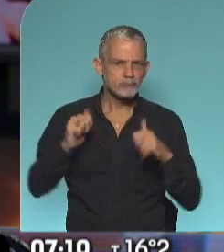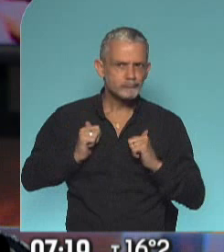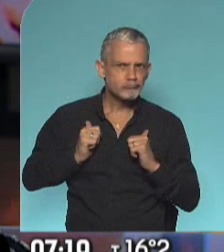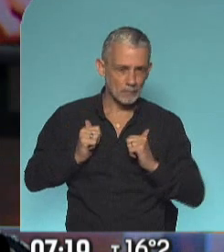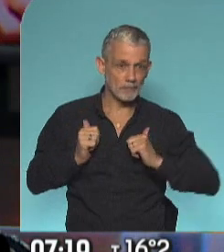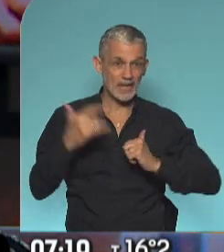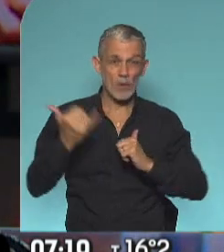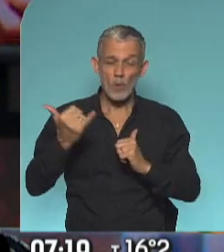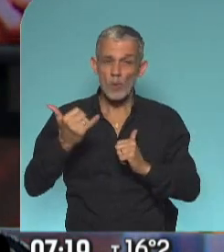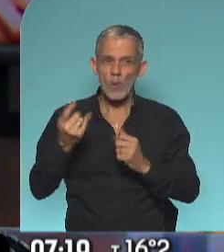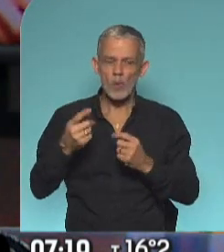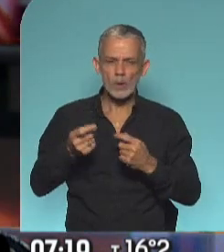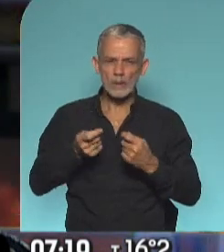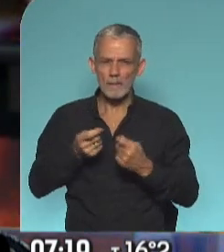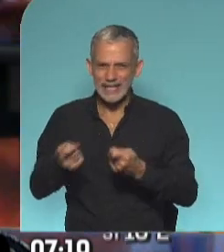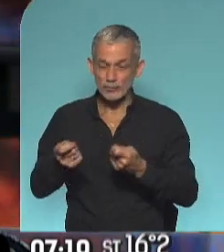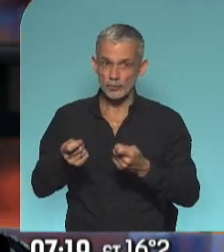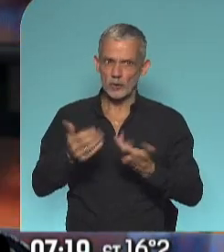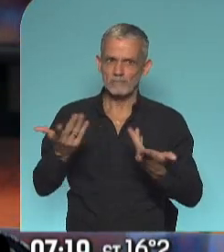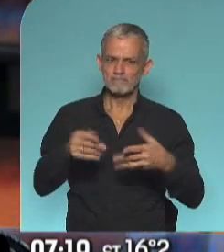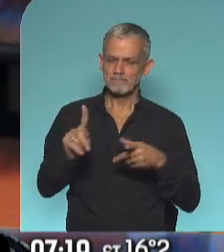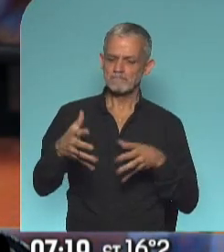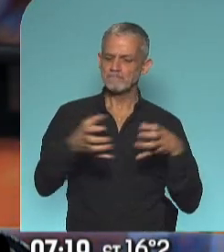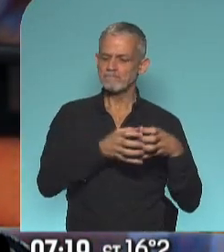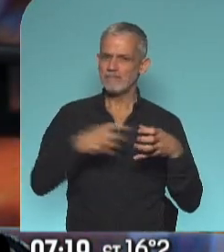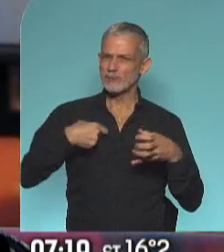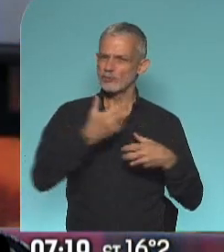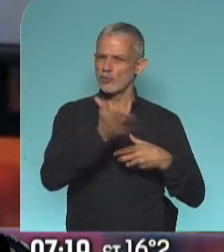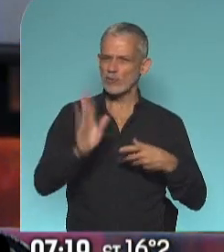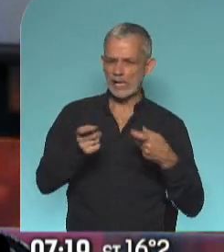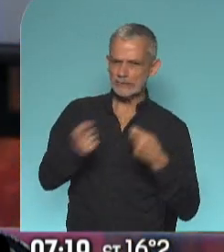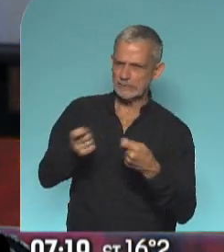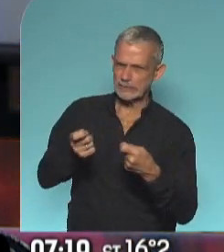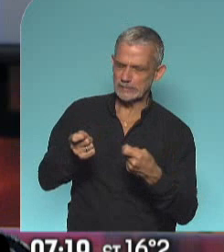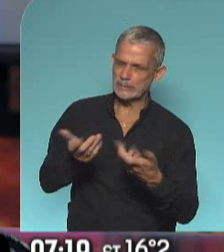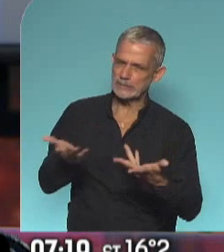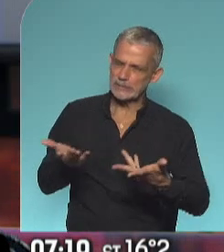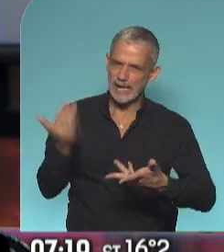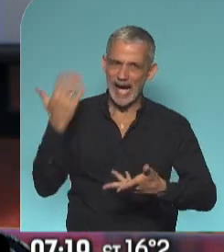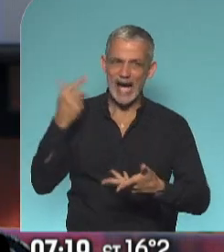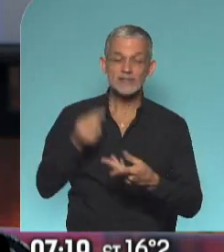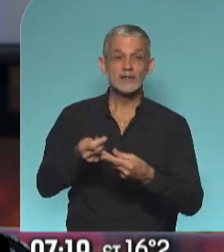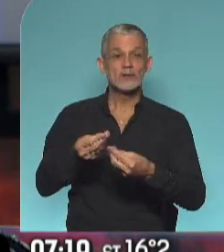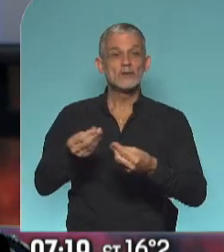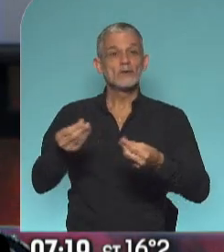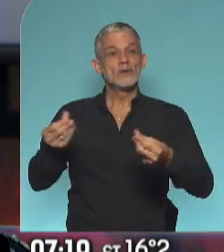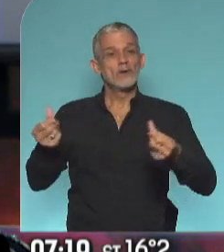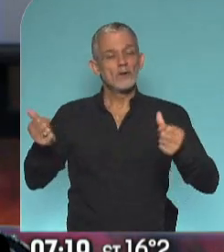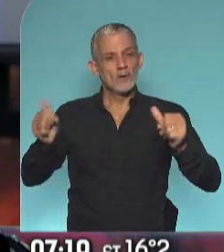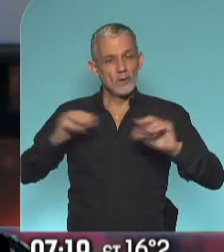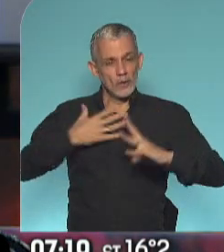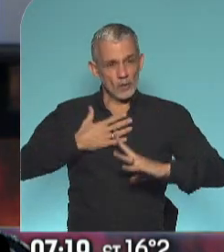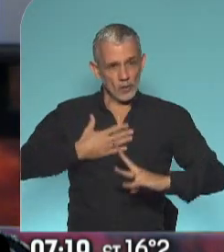que hubo una presión desde un sector de la sociedad muy fuerte que ayer se descomprimió. Como